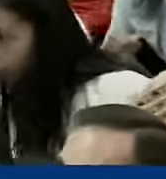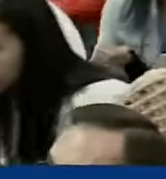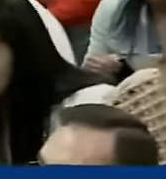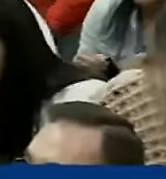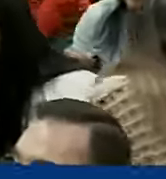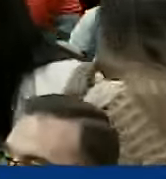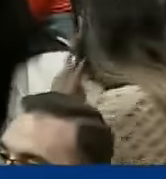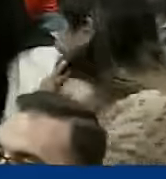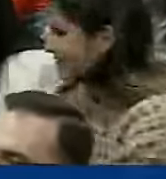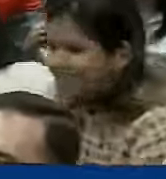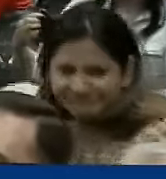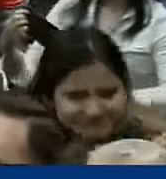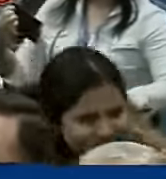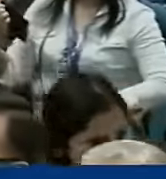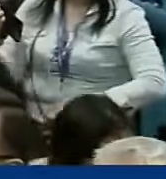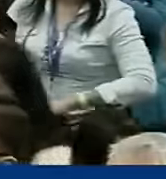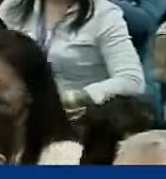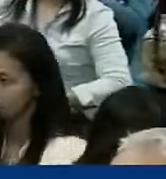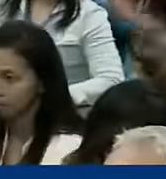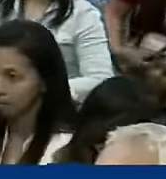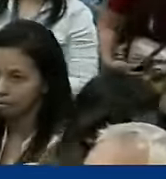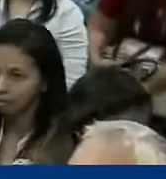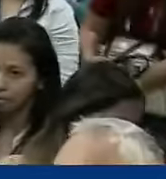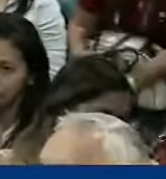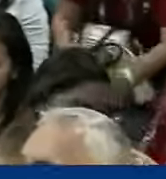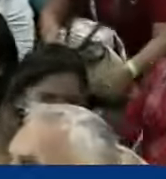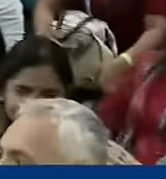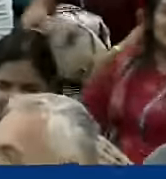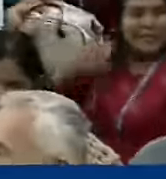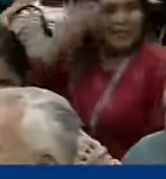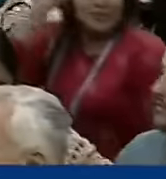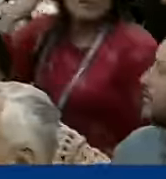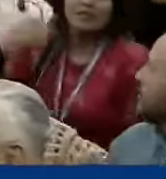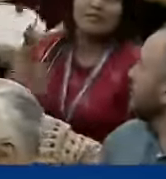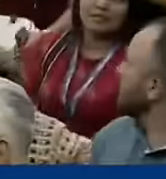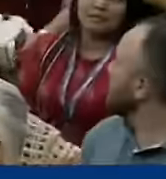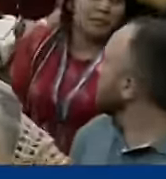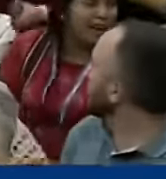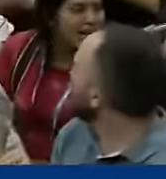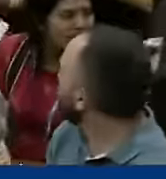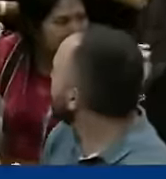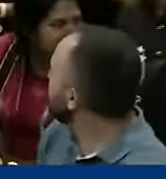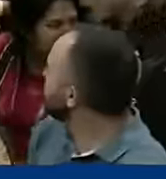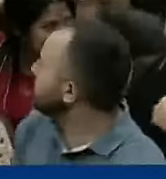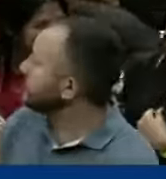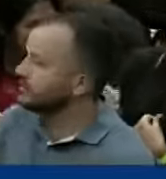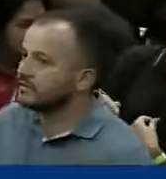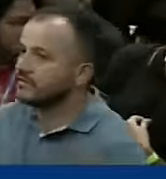Buenas tardes a todos y todas, emprendedores, emprendedoras.